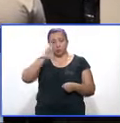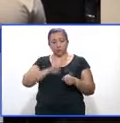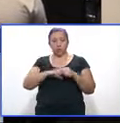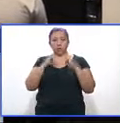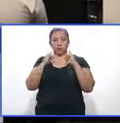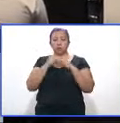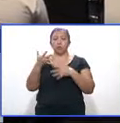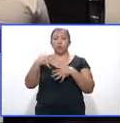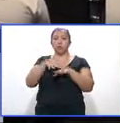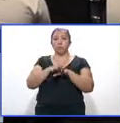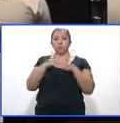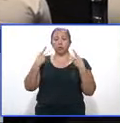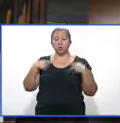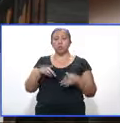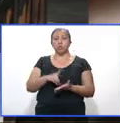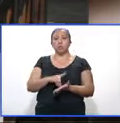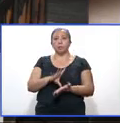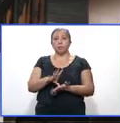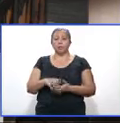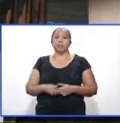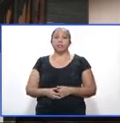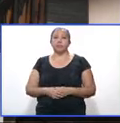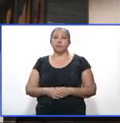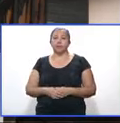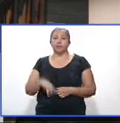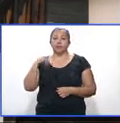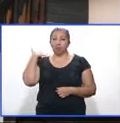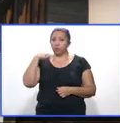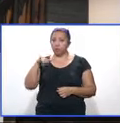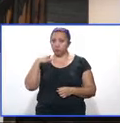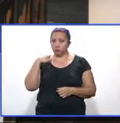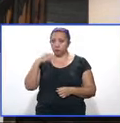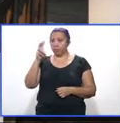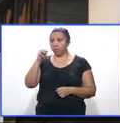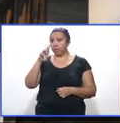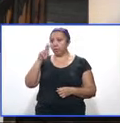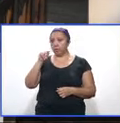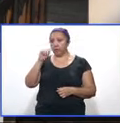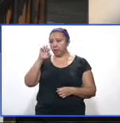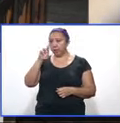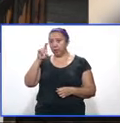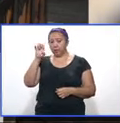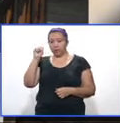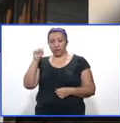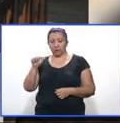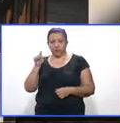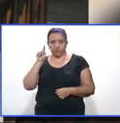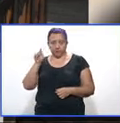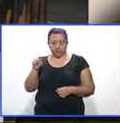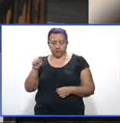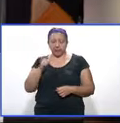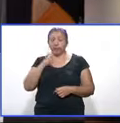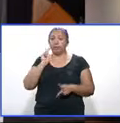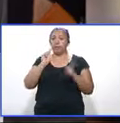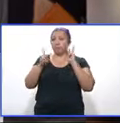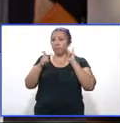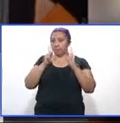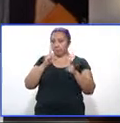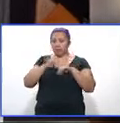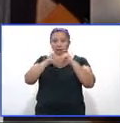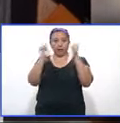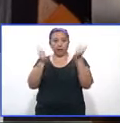la Inclusión de las Personas con Discapacidad de Yucatán, María Teresa Vázquez Vaqueiro, en la mesa panel